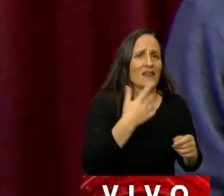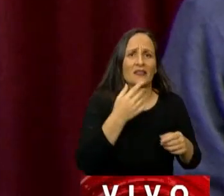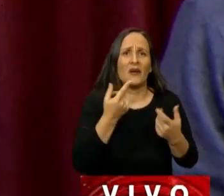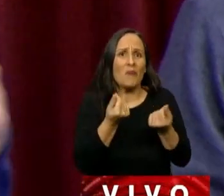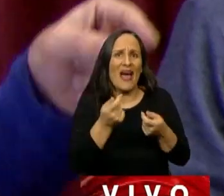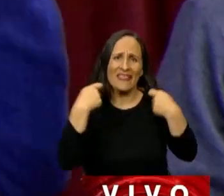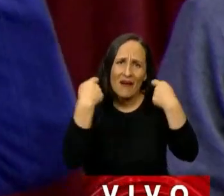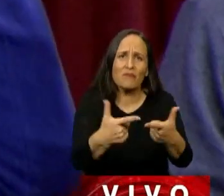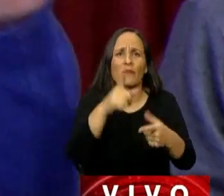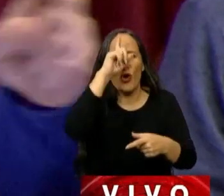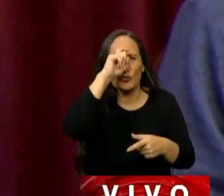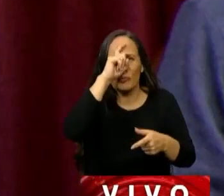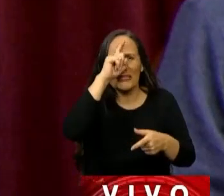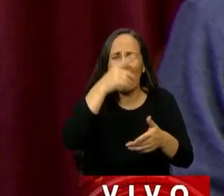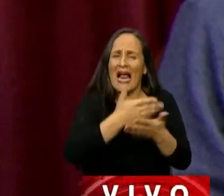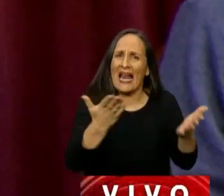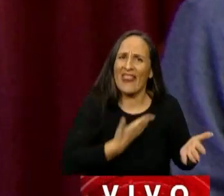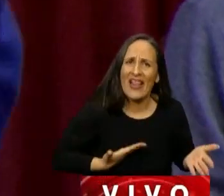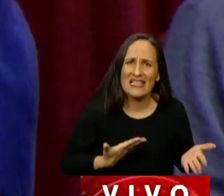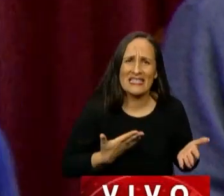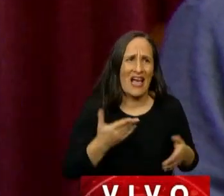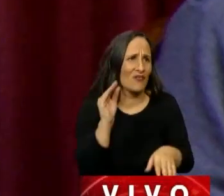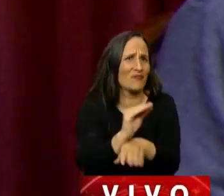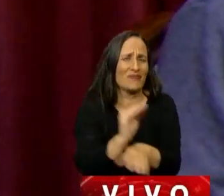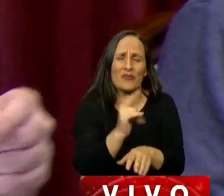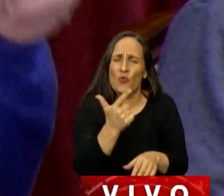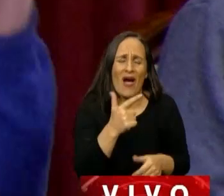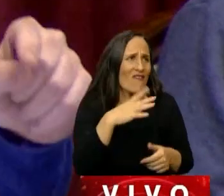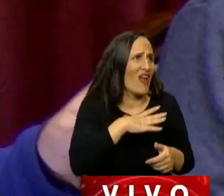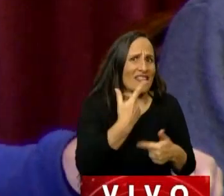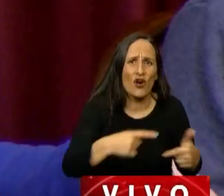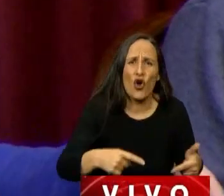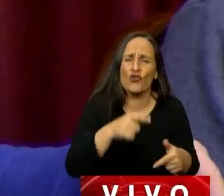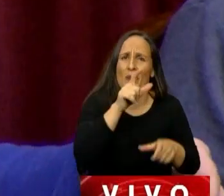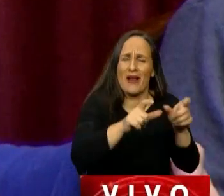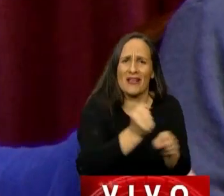hospitales públicos que están completamente desfinanciados, que no tienen insumos para sus